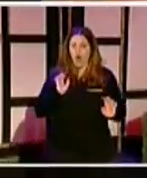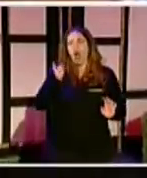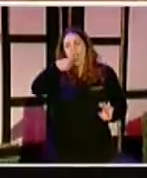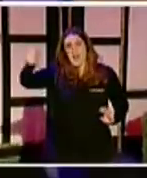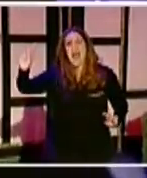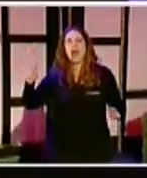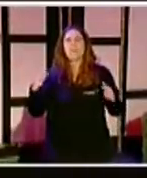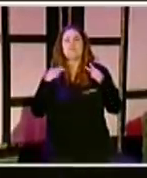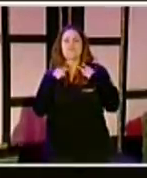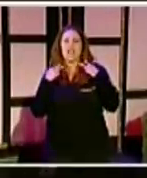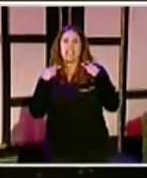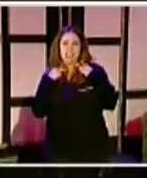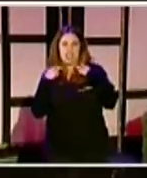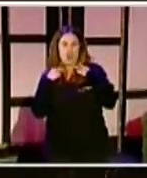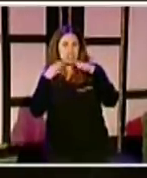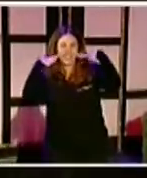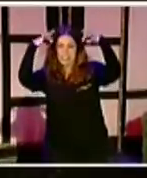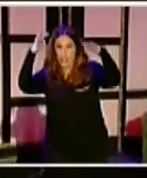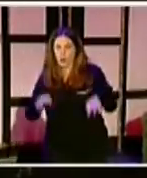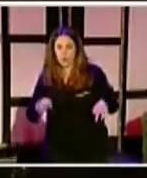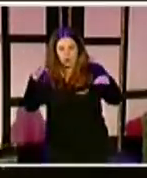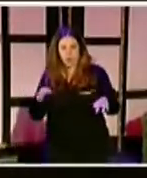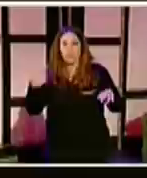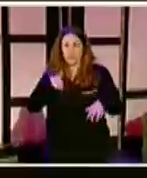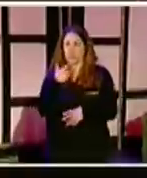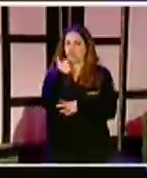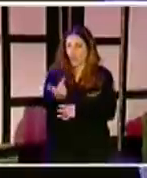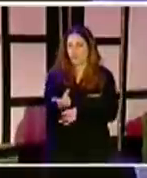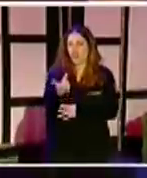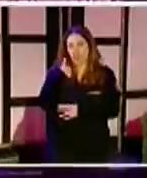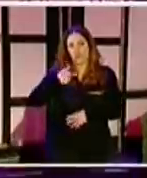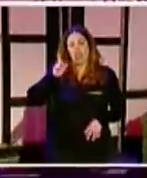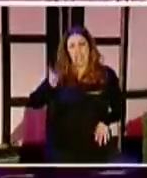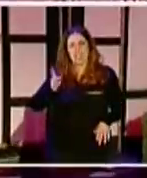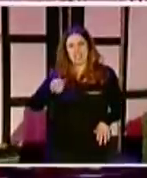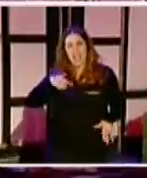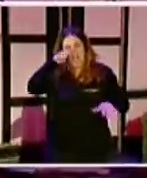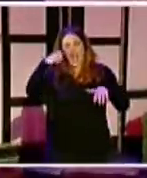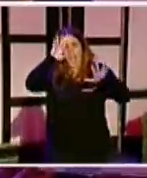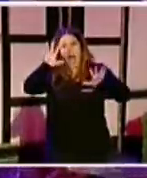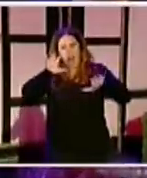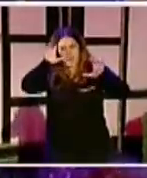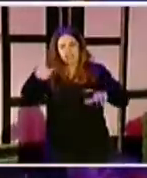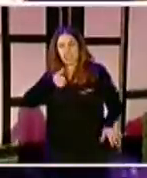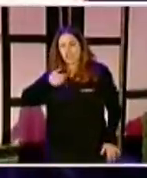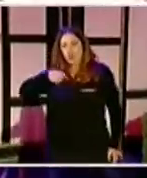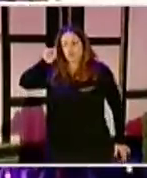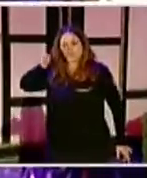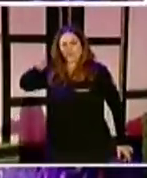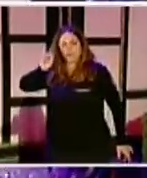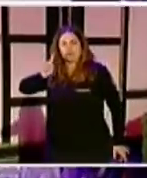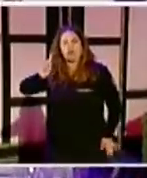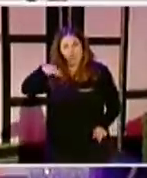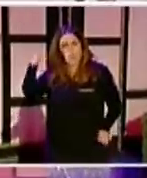va para ministro. Pero el tutor este me va a escuchar a mí como vino que me llamo yo. Este le canto yo las 40 que se va a quedar más tieso